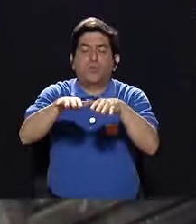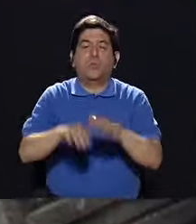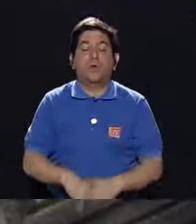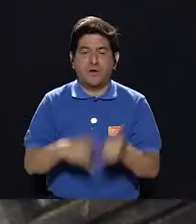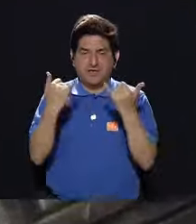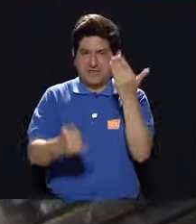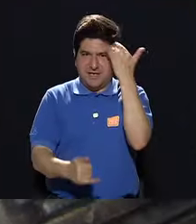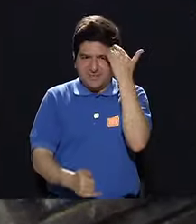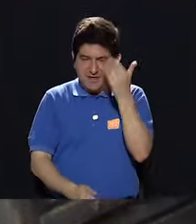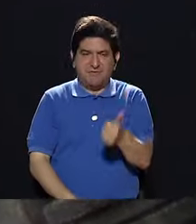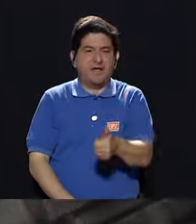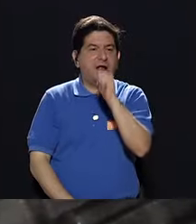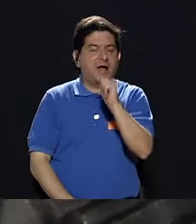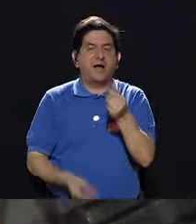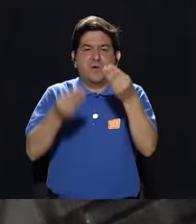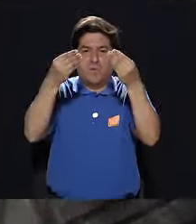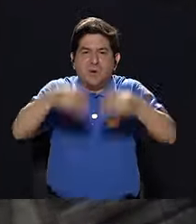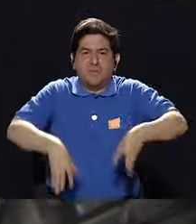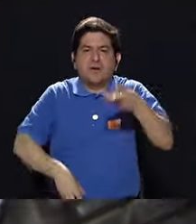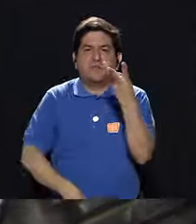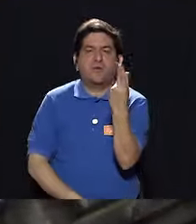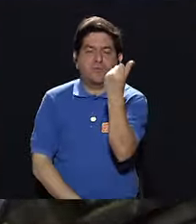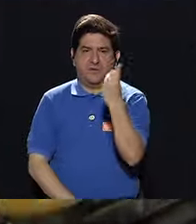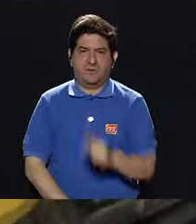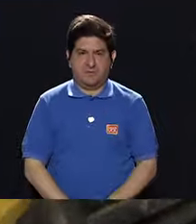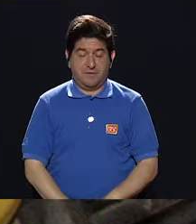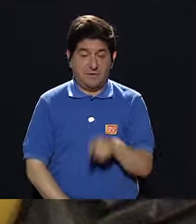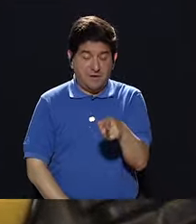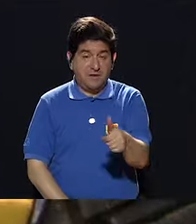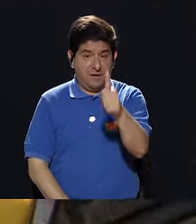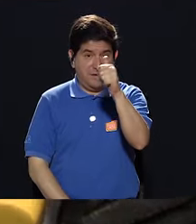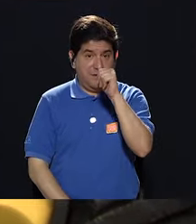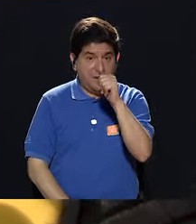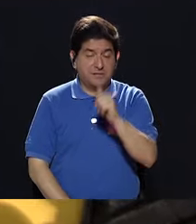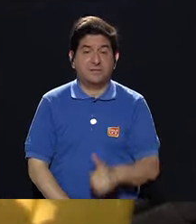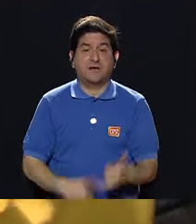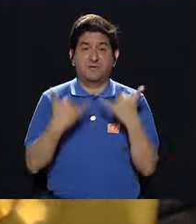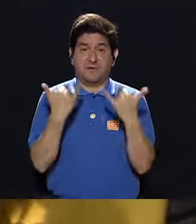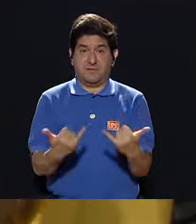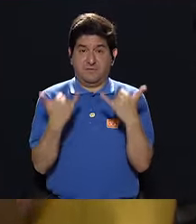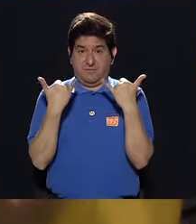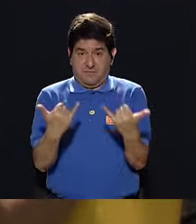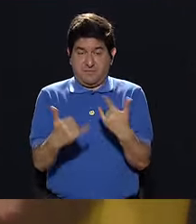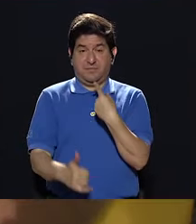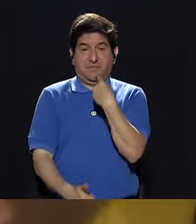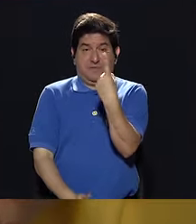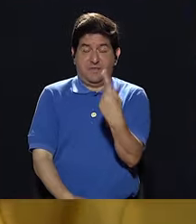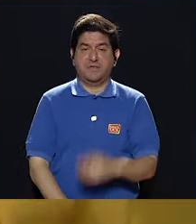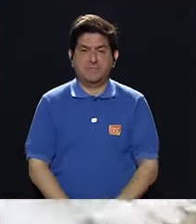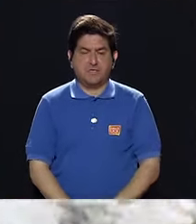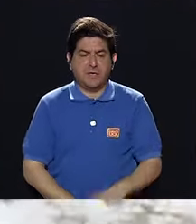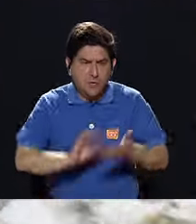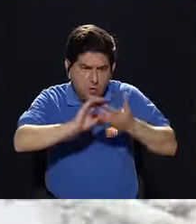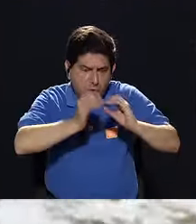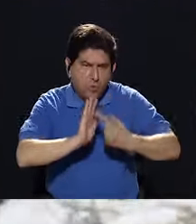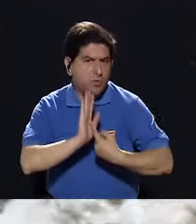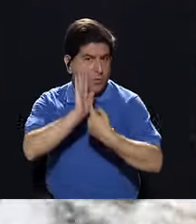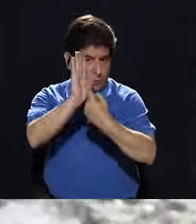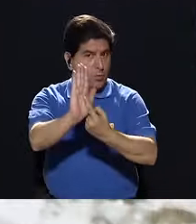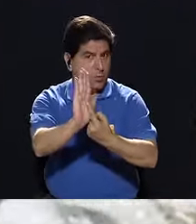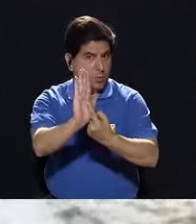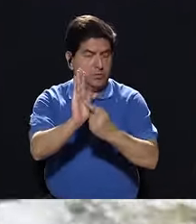el recurso que se pierde, ¿verdad? Y es un recurso de que a la fecha podemos decir, a la luz de los